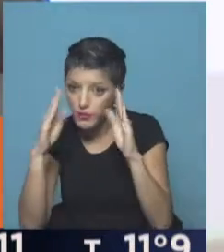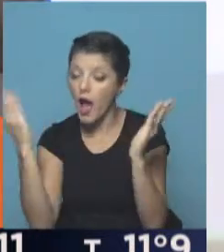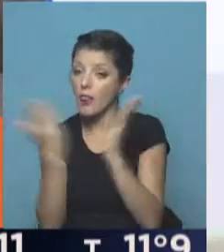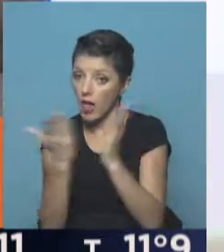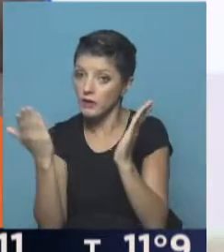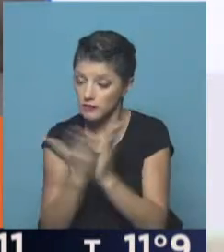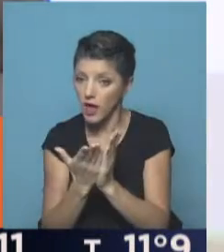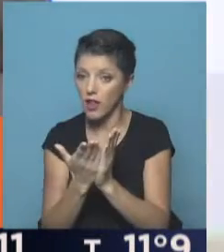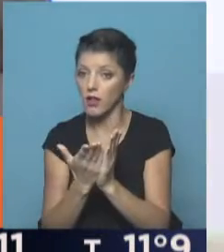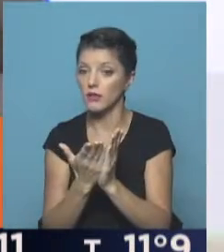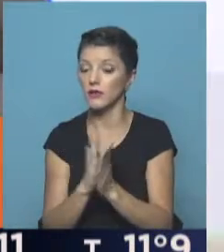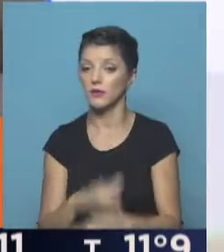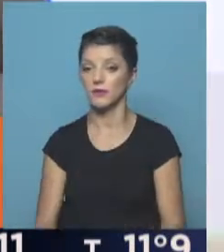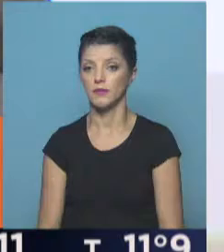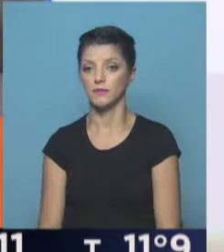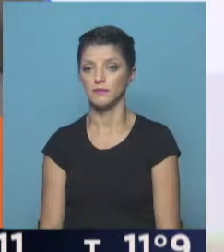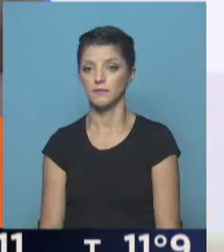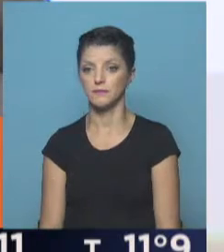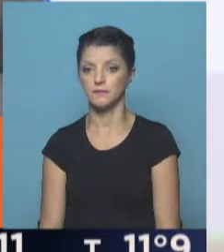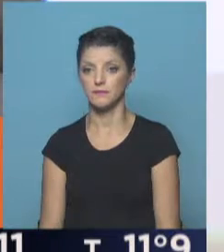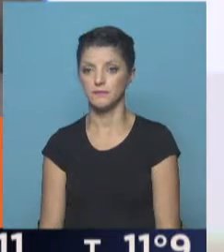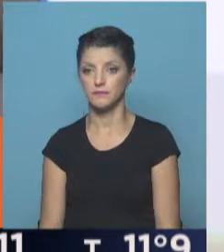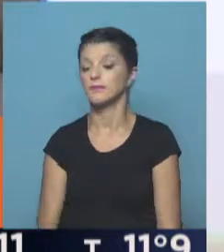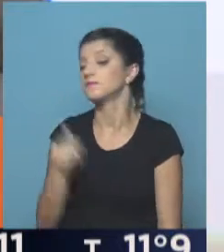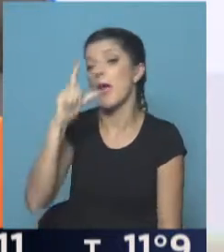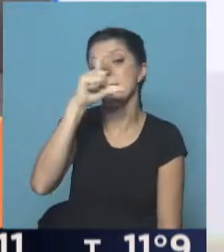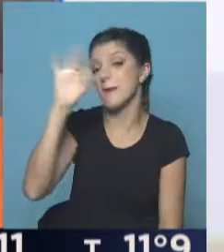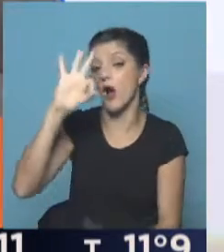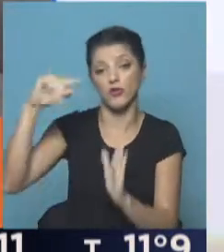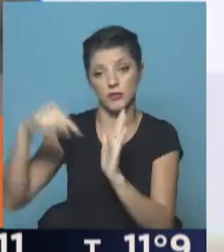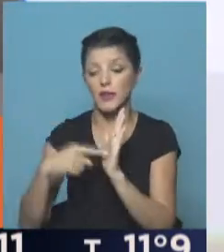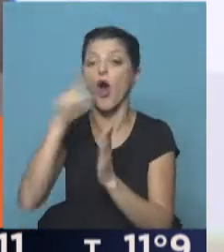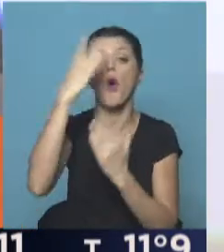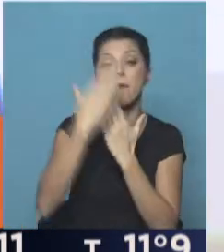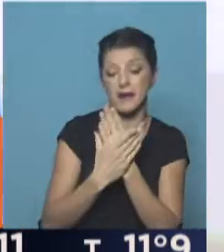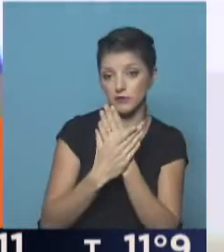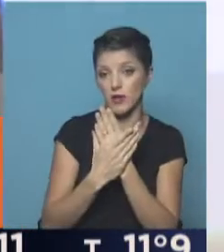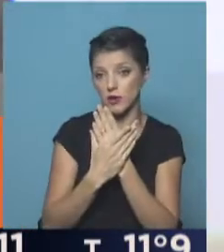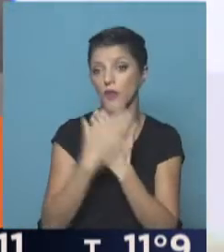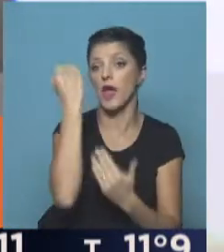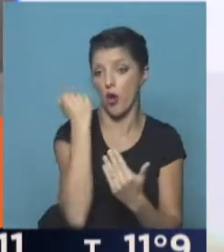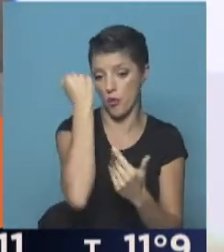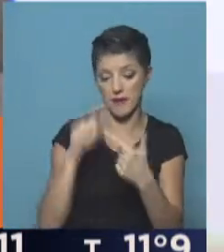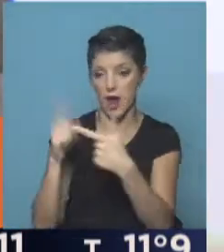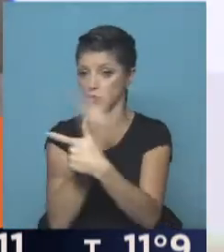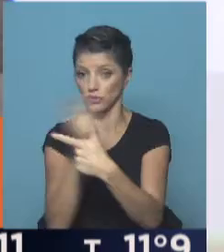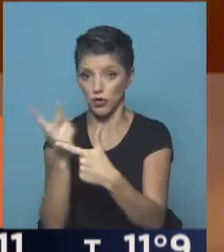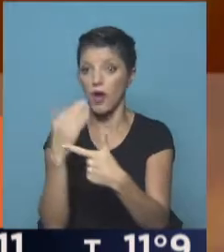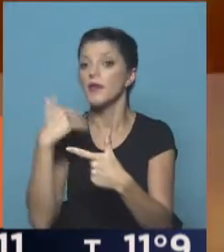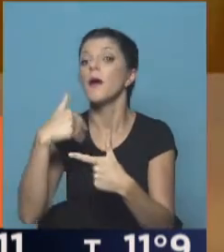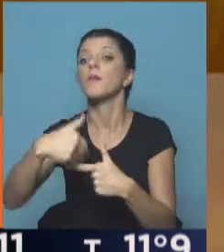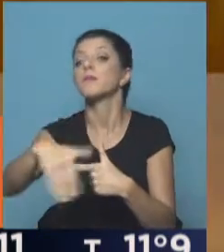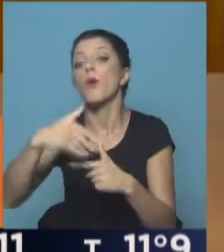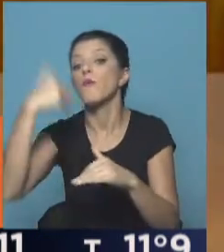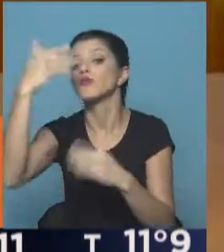caso le toca al Banco Central, al Ministerio de Hacienda y demás formular los pronósticos.